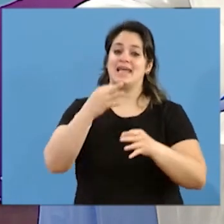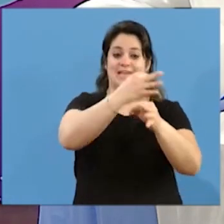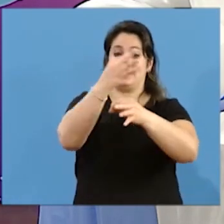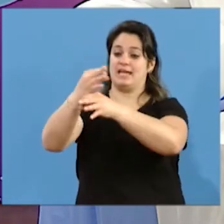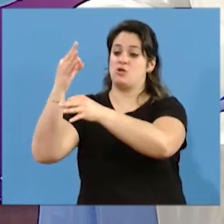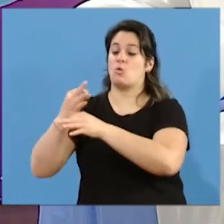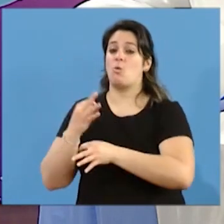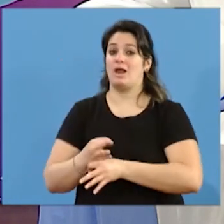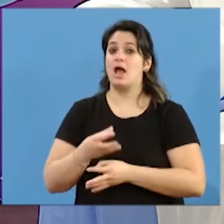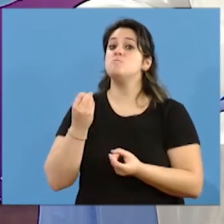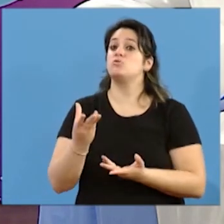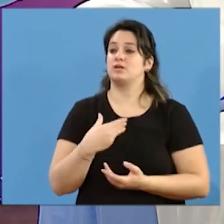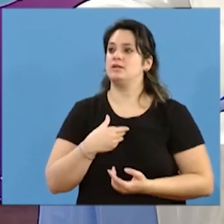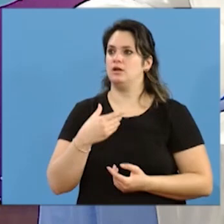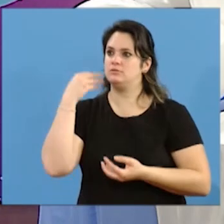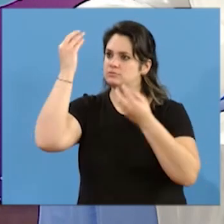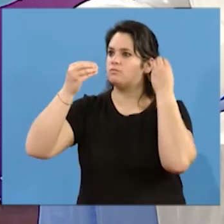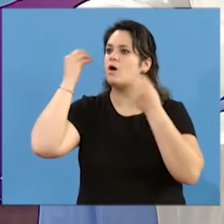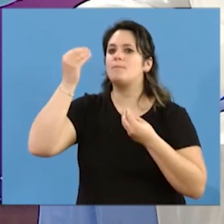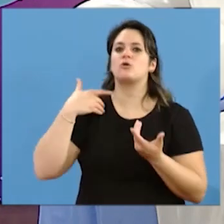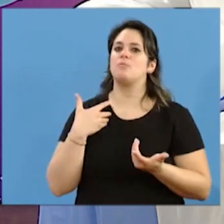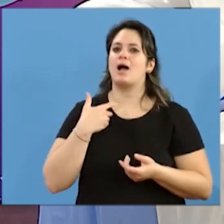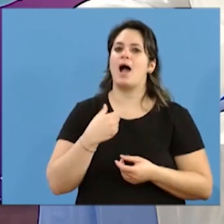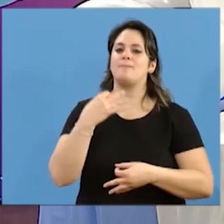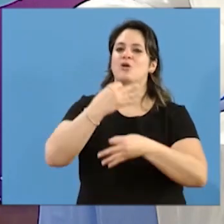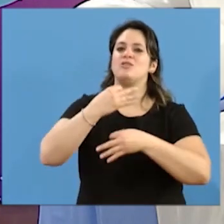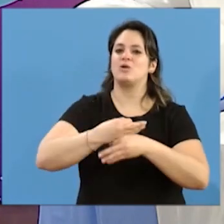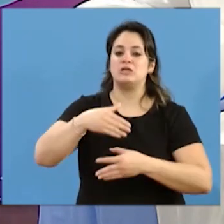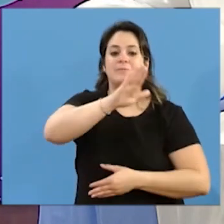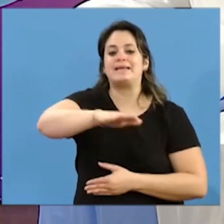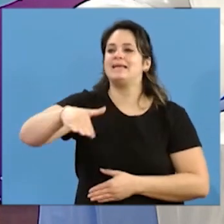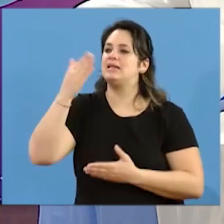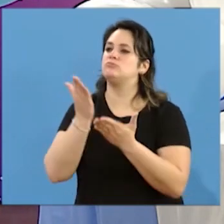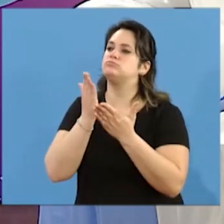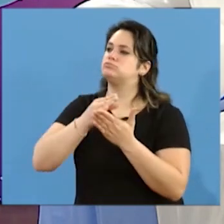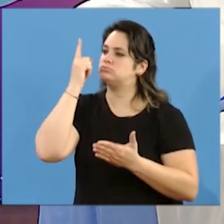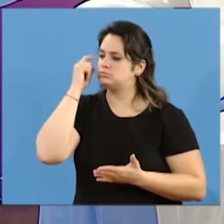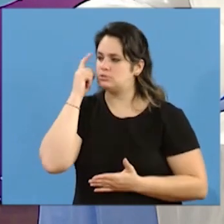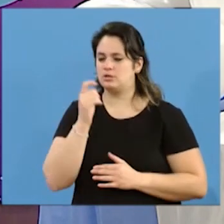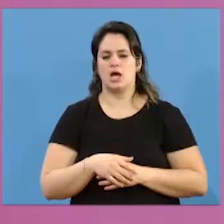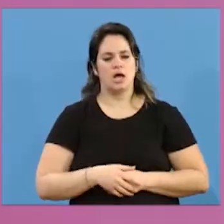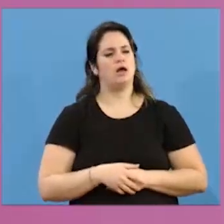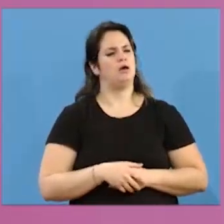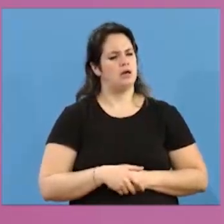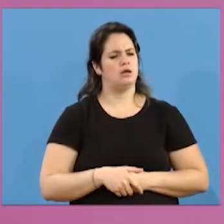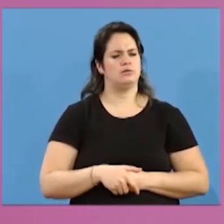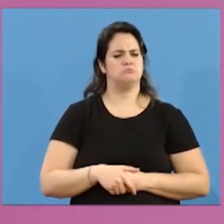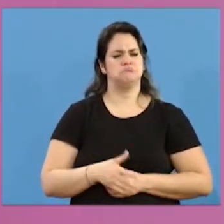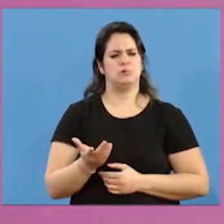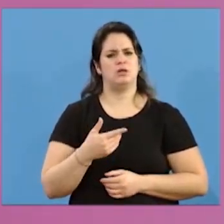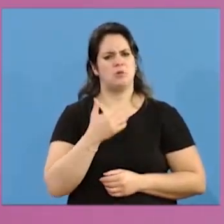escuelas porque él estaba muy preocupado por la educación. Sí, ah, y